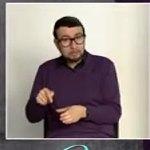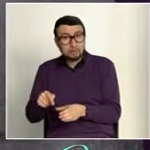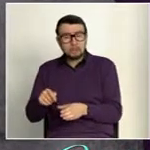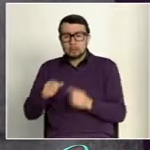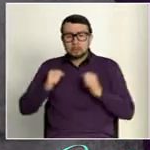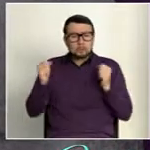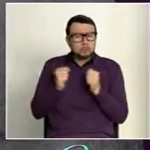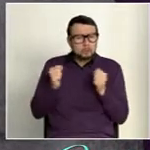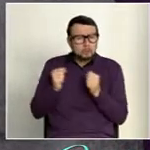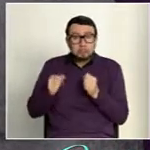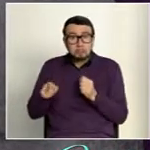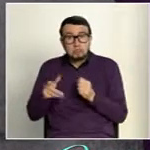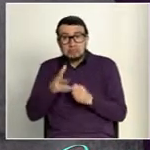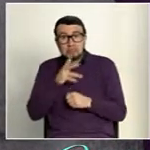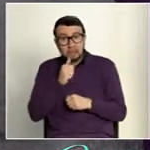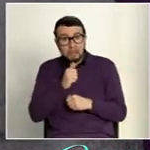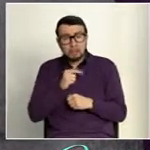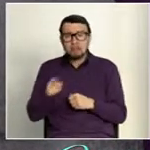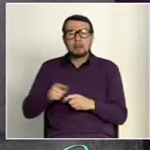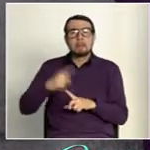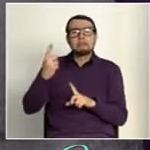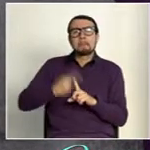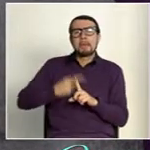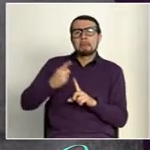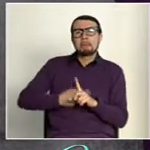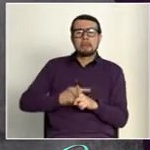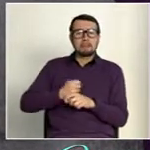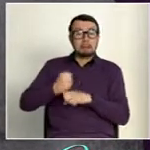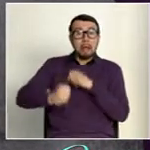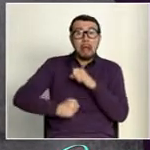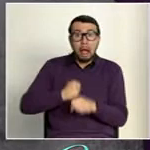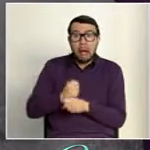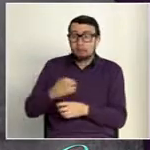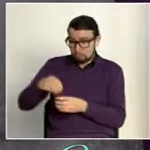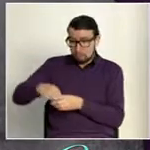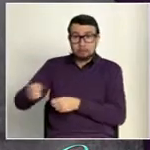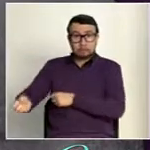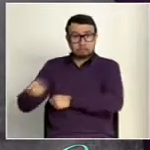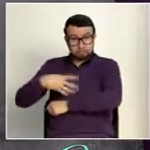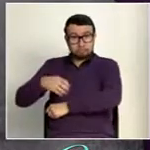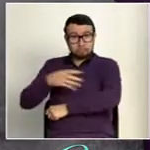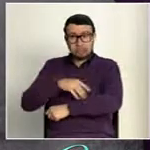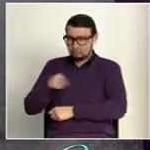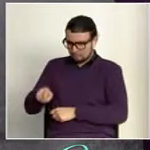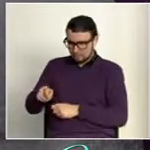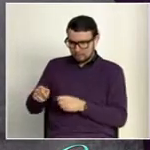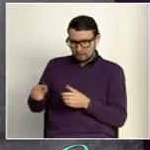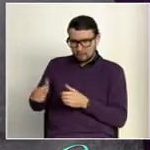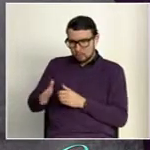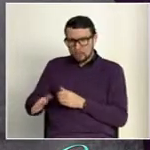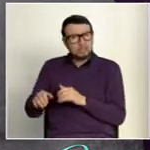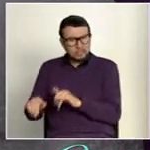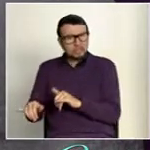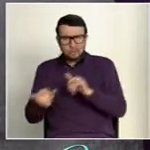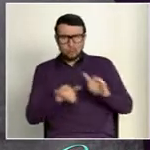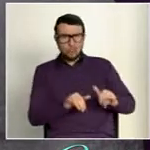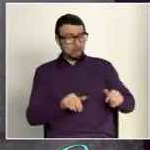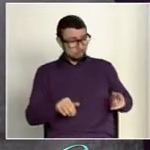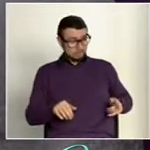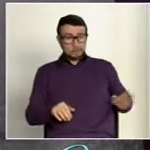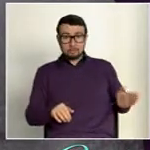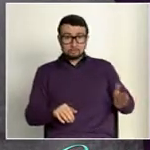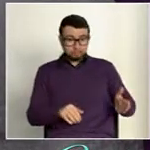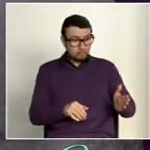refrigerar, meses en un supermercado, sea este que estaba en un filete de atún.